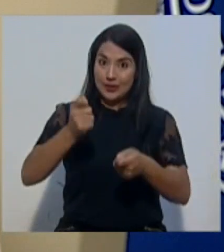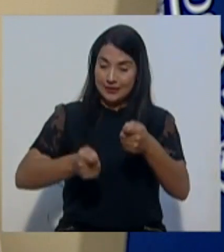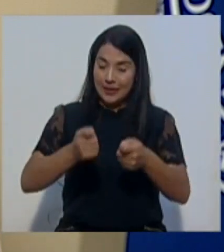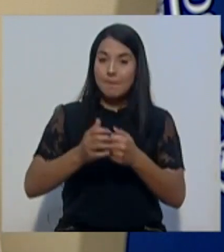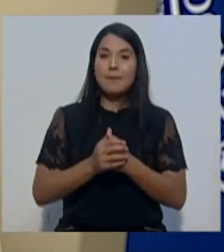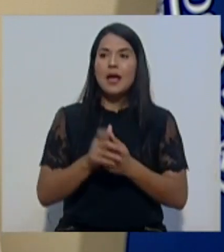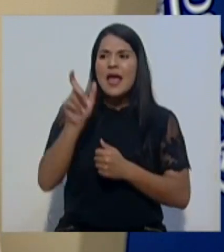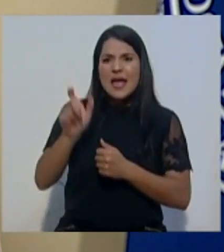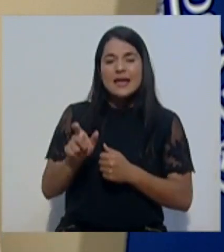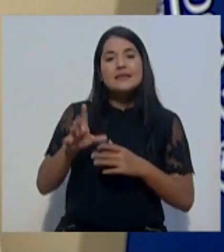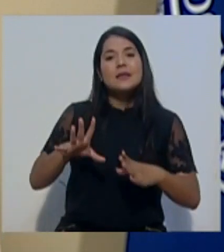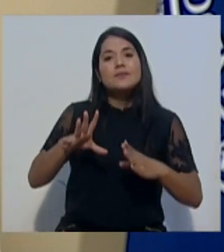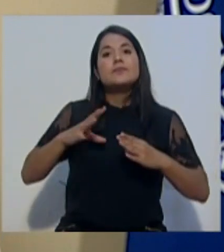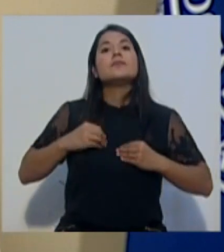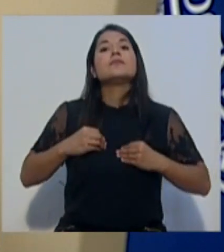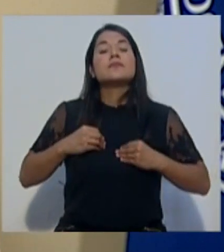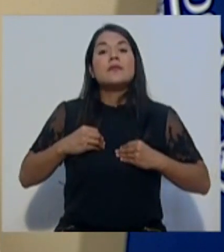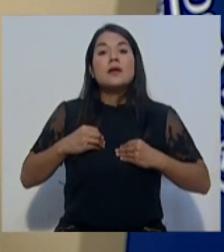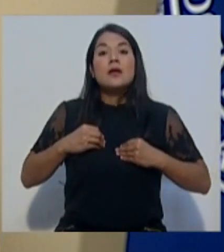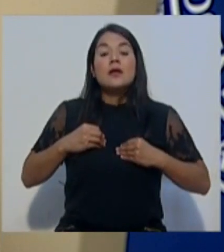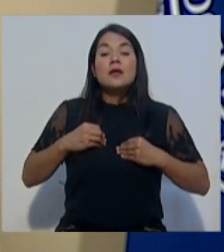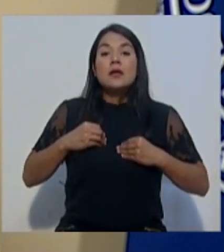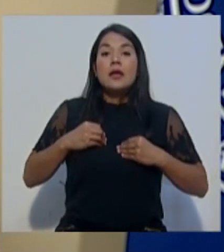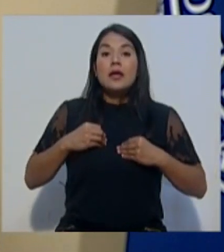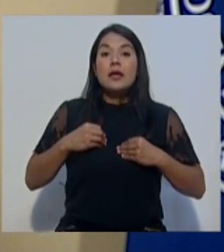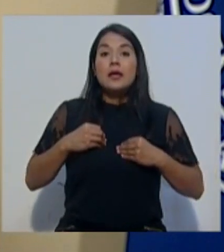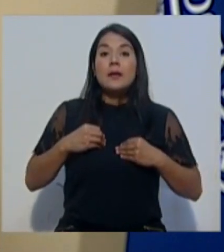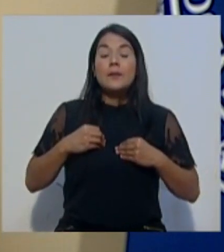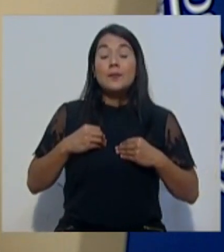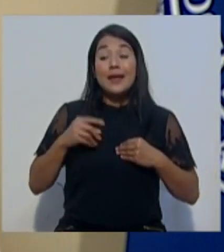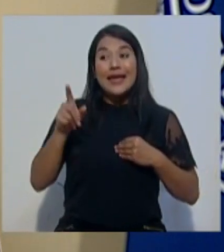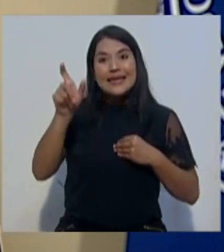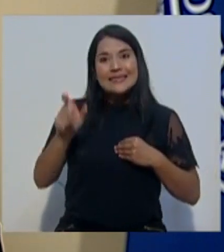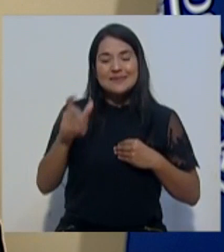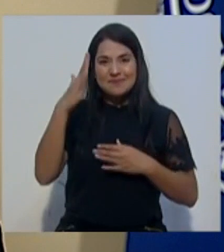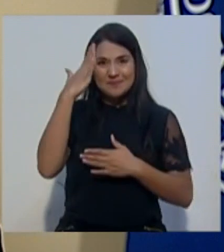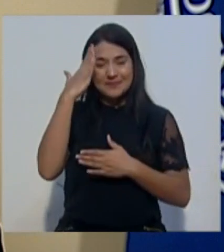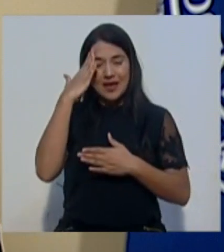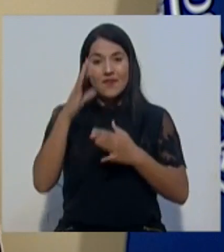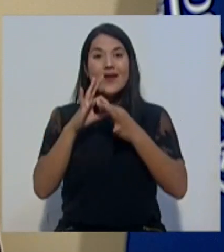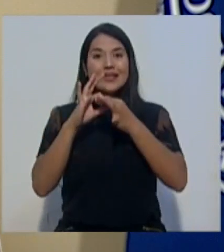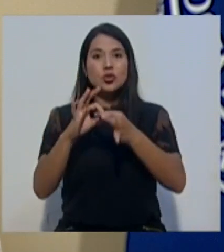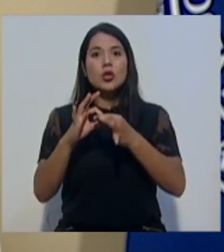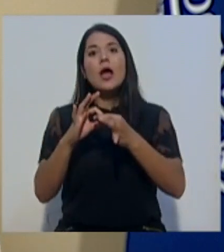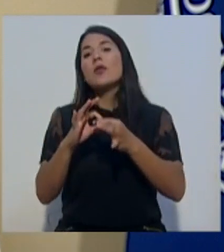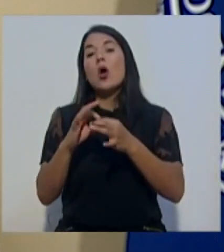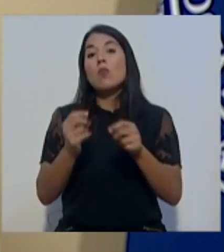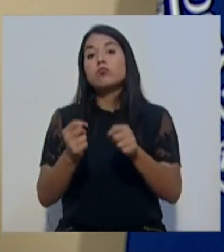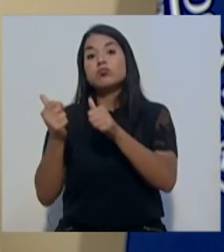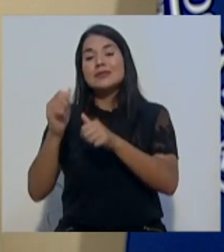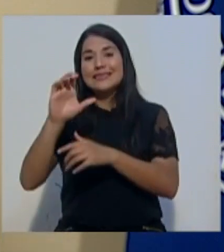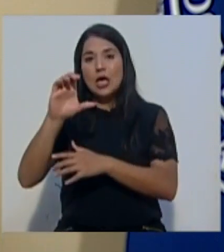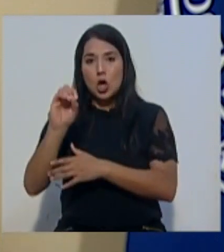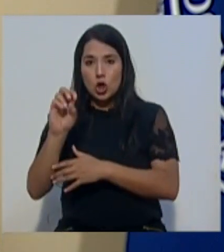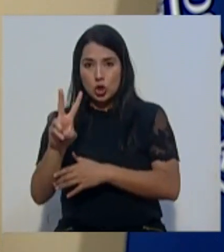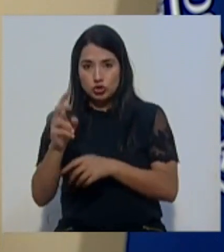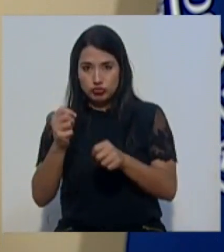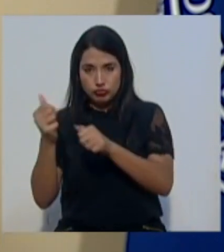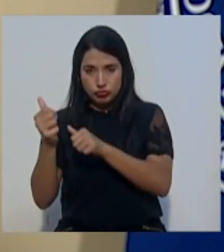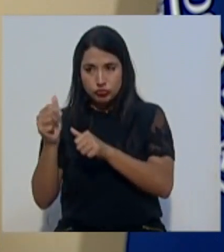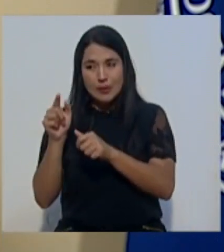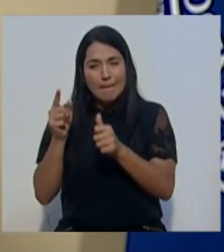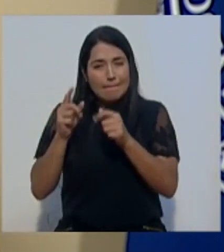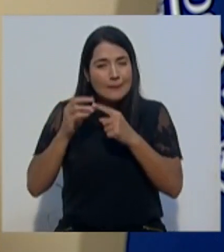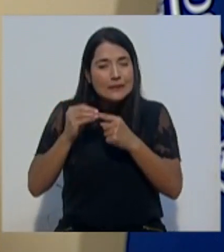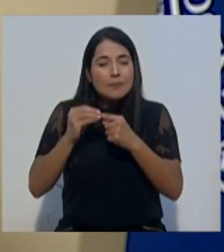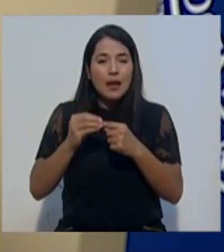de descarbonización del país, ella es experta en la materia, tiene como tarea central el tema de crucitas. Esa